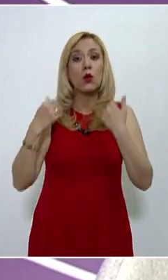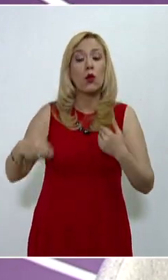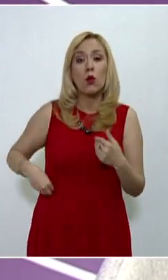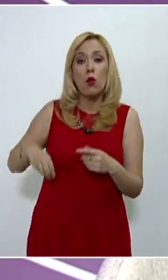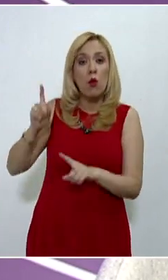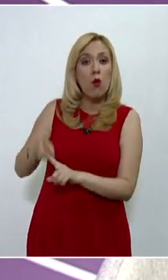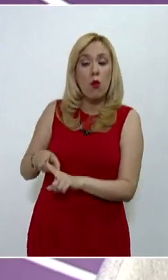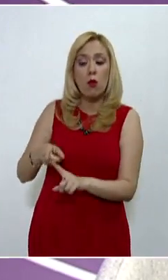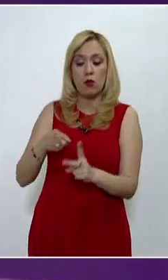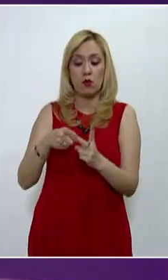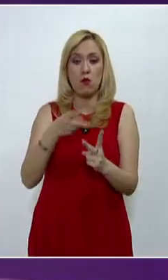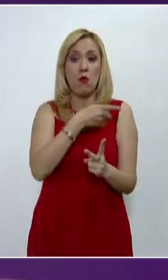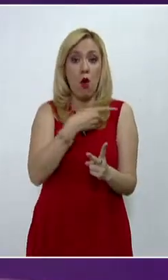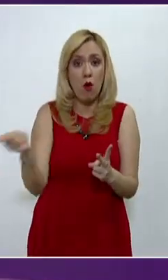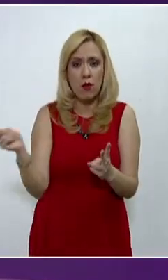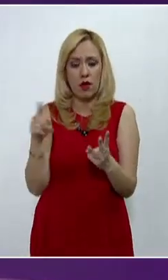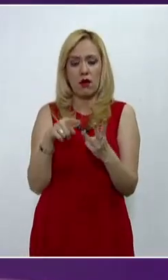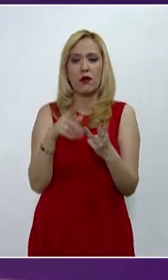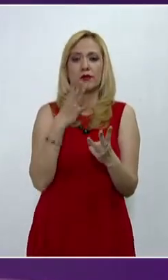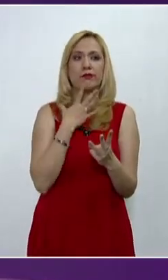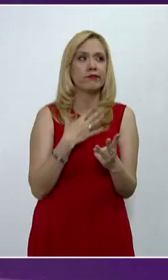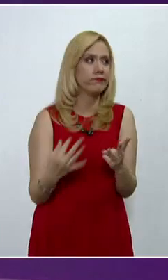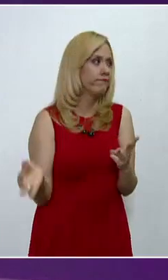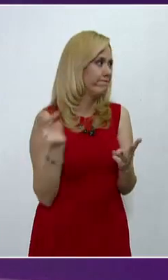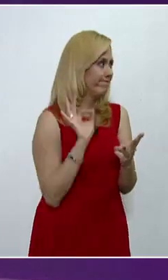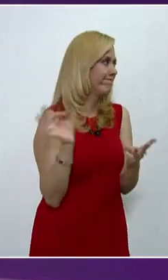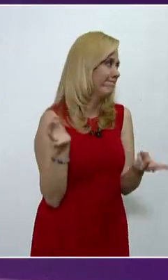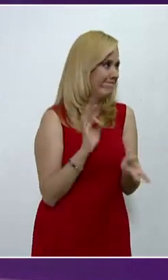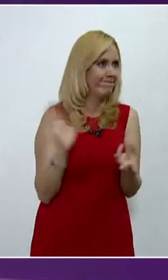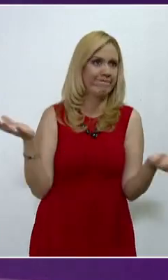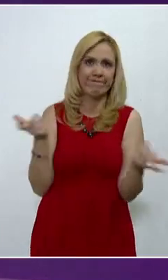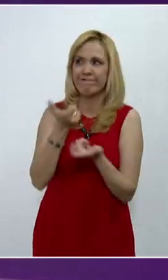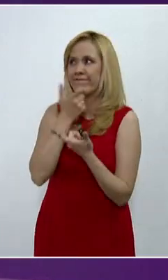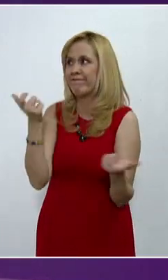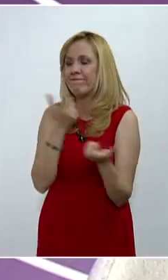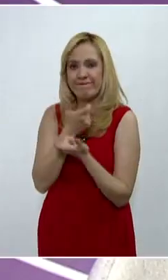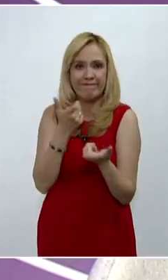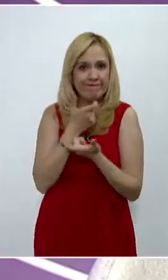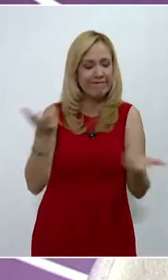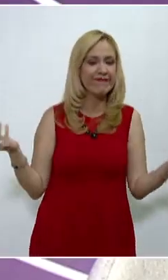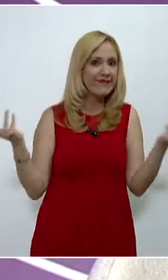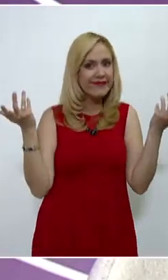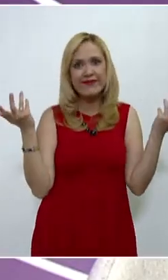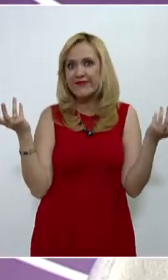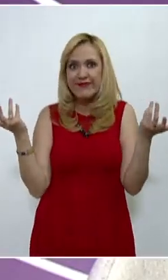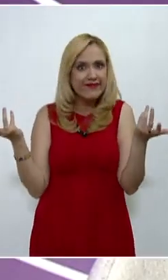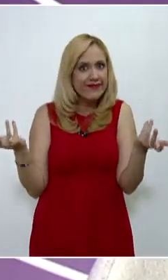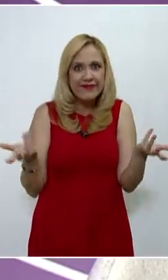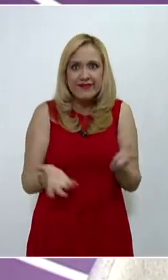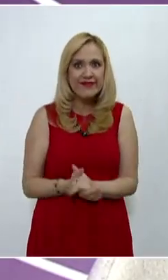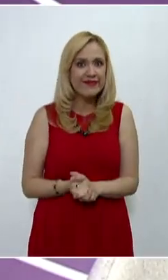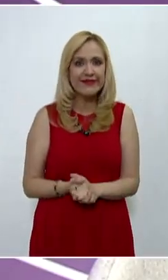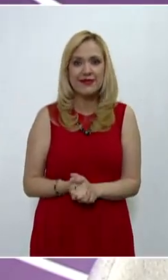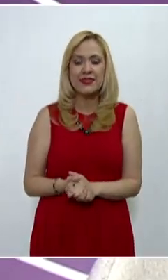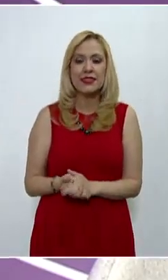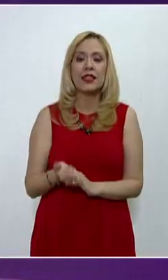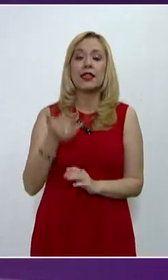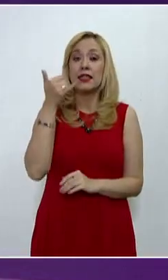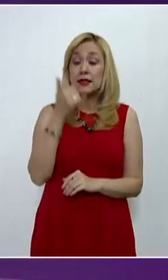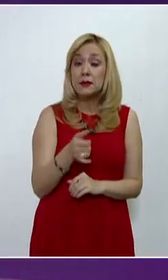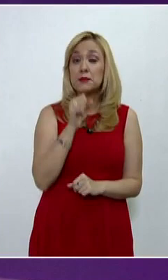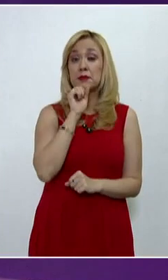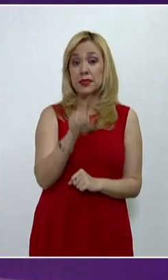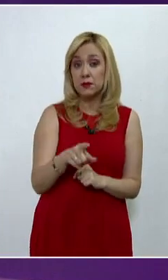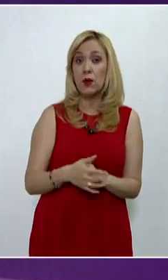pobres y además y por delitos que la verdad no parecen realmente... que no lo ameritan, ¿no? O sea, y luego además